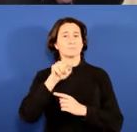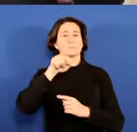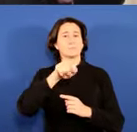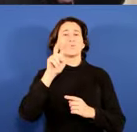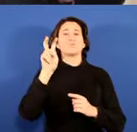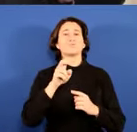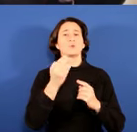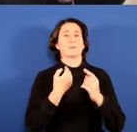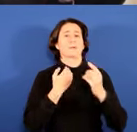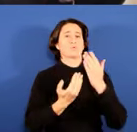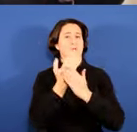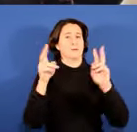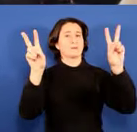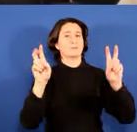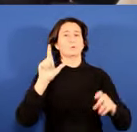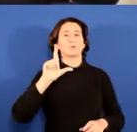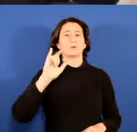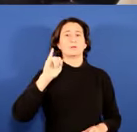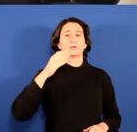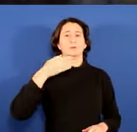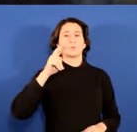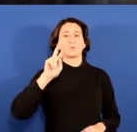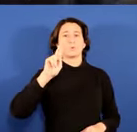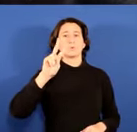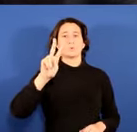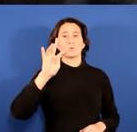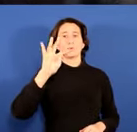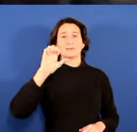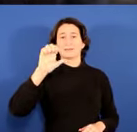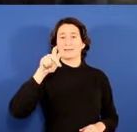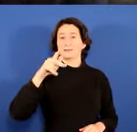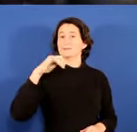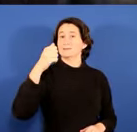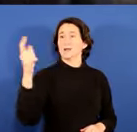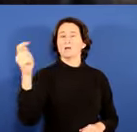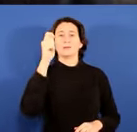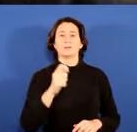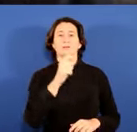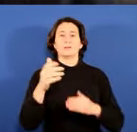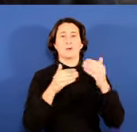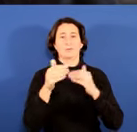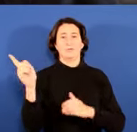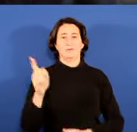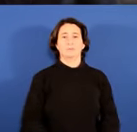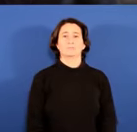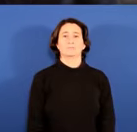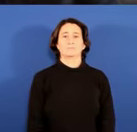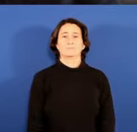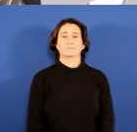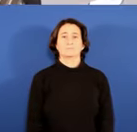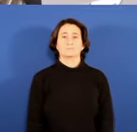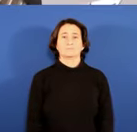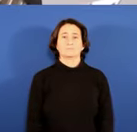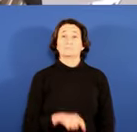durante los días 13 y 14 de noviembre. Con el objetivo de dar a conocer las claves para el uso de las nuevas tecnologías en el mundo de la